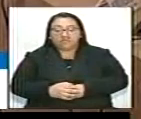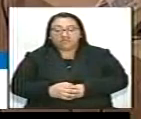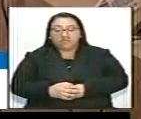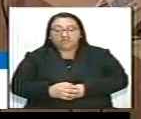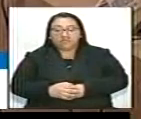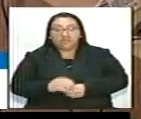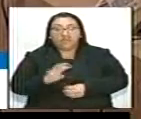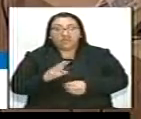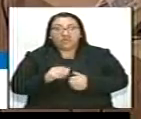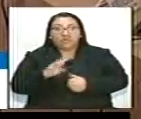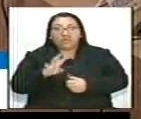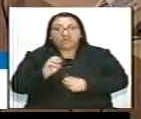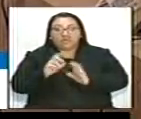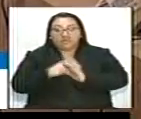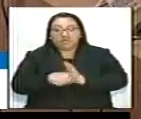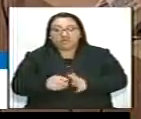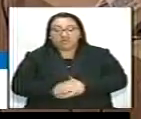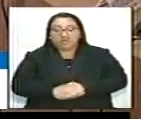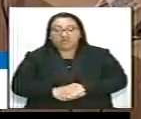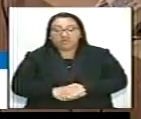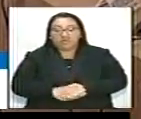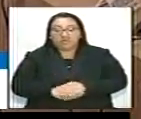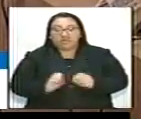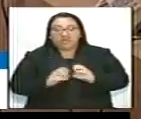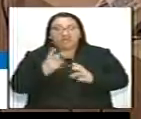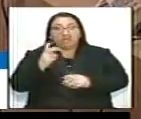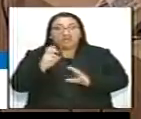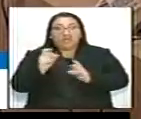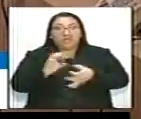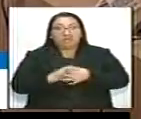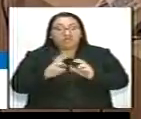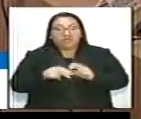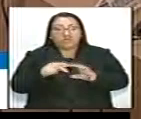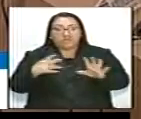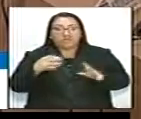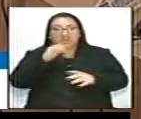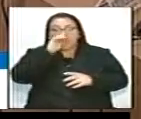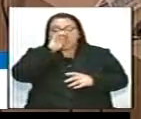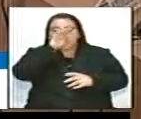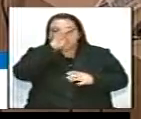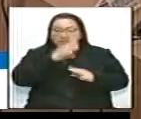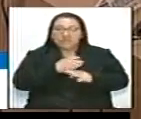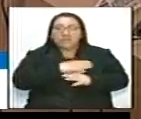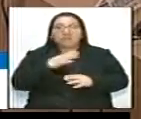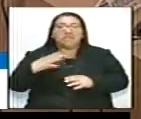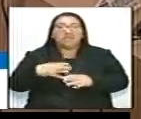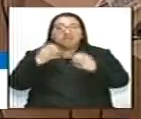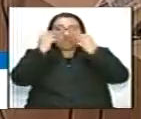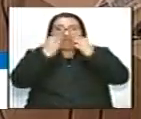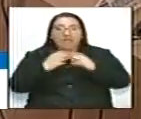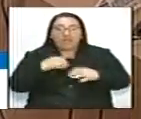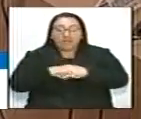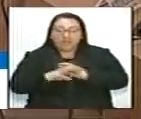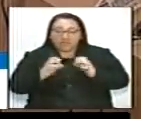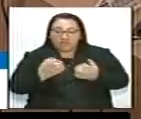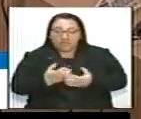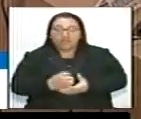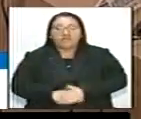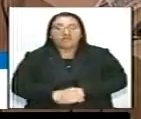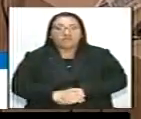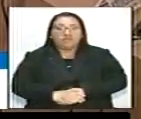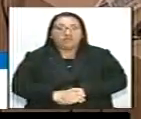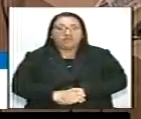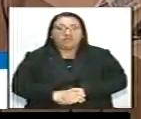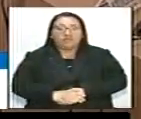16 horas con 40 minutos del día 20 de agosto de 2019 en la sala Miguel Grau Seminario del Palacio